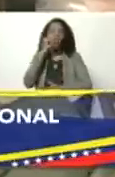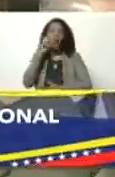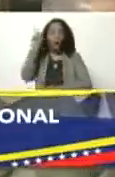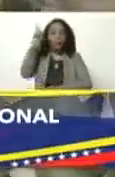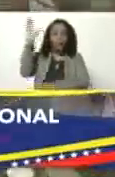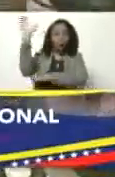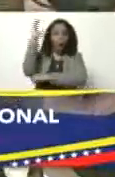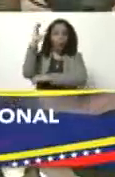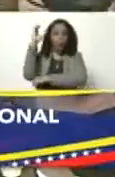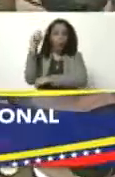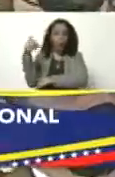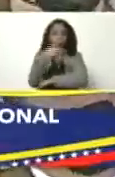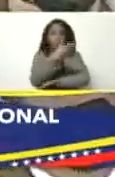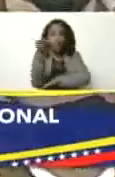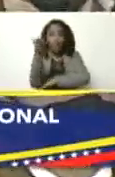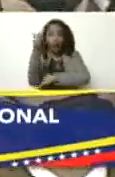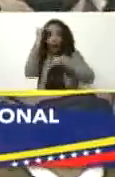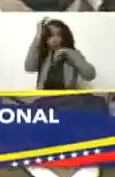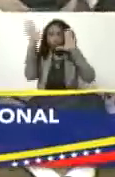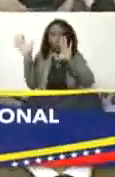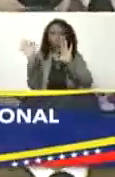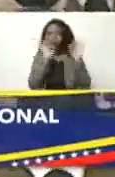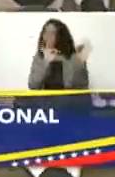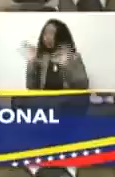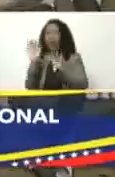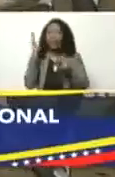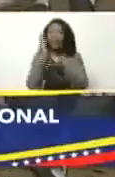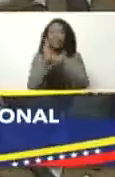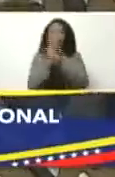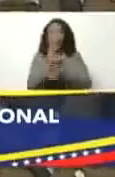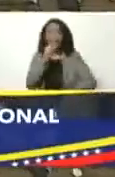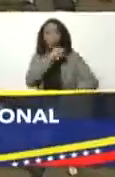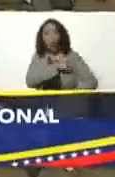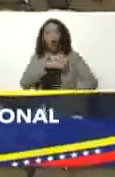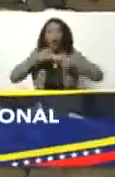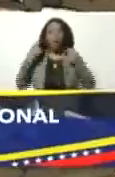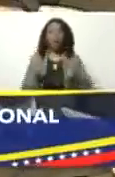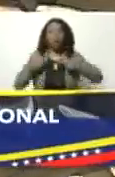Colombia. Guardia en alto y siempre moral altiva.